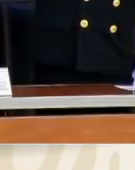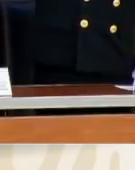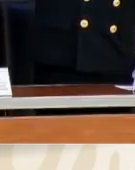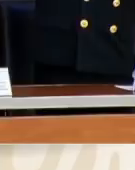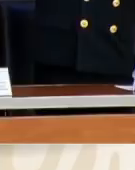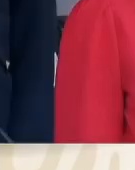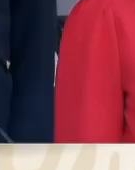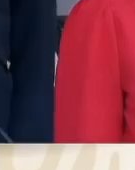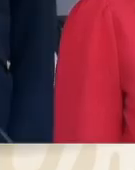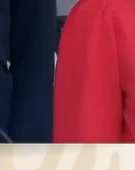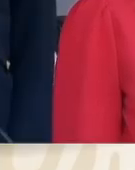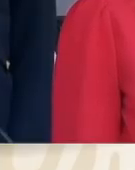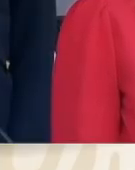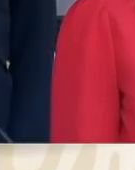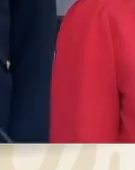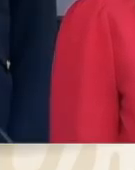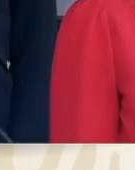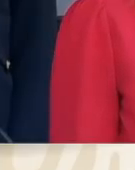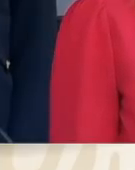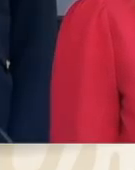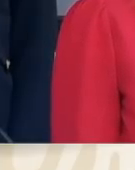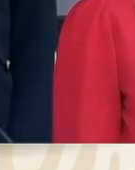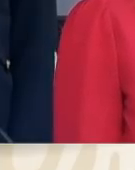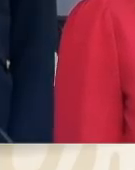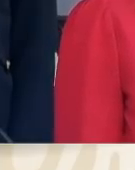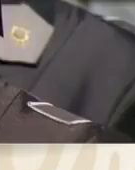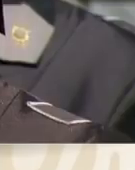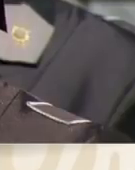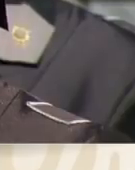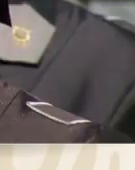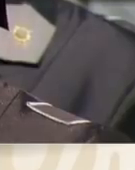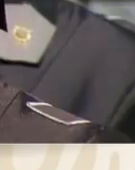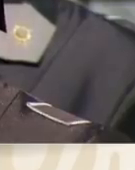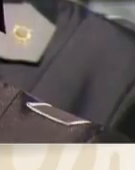Cadete Virgilio Uribe.